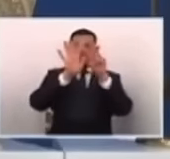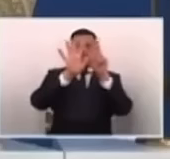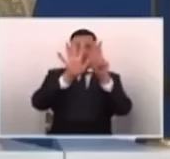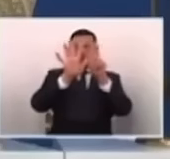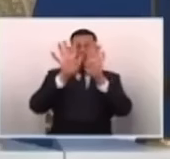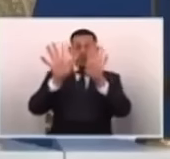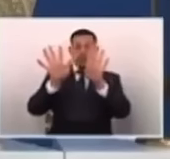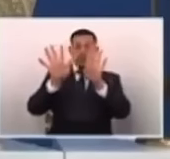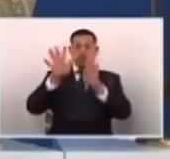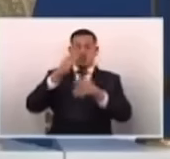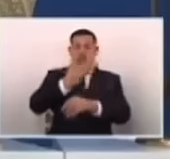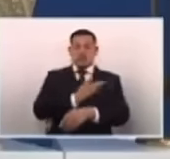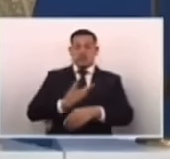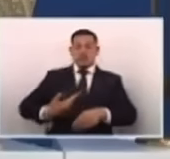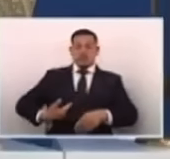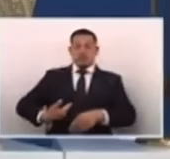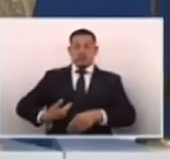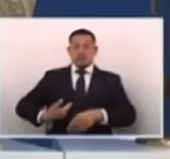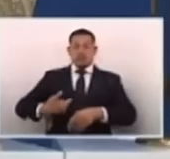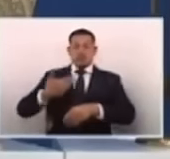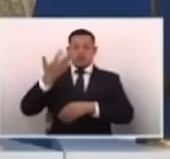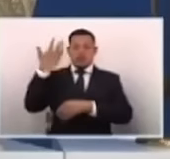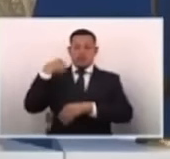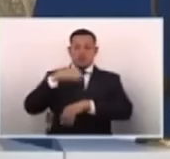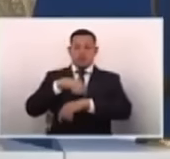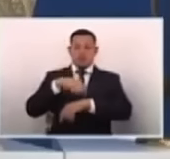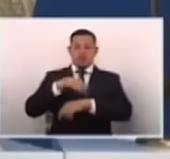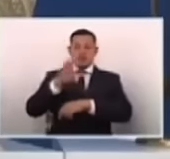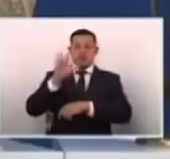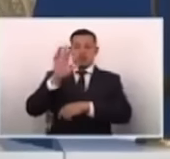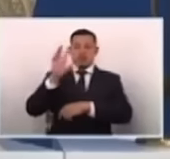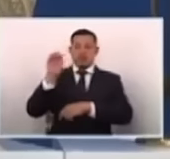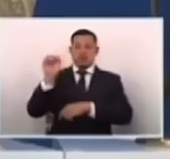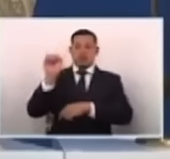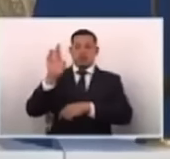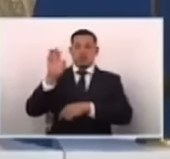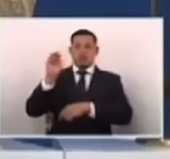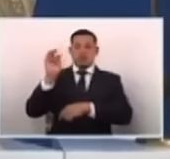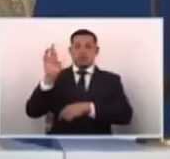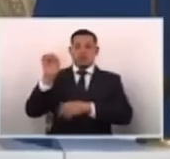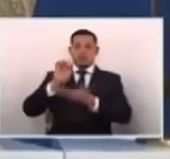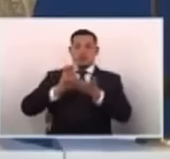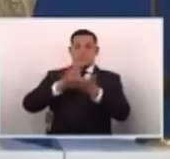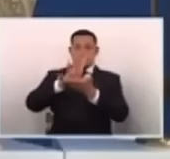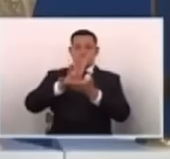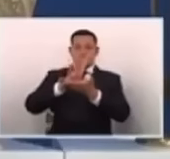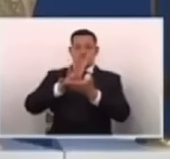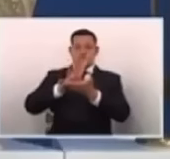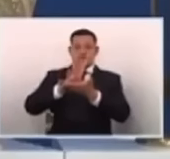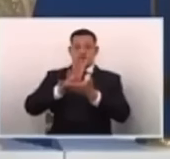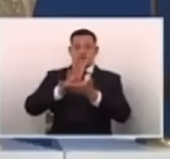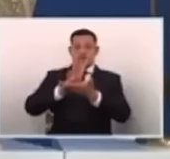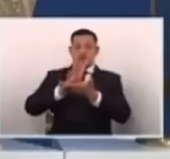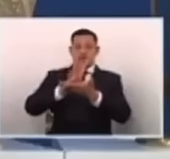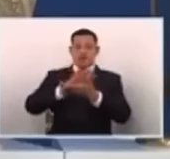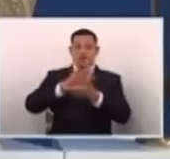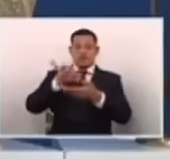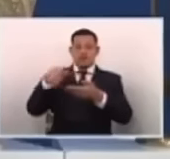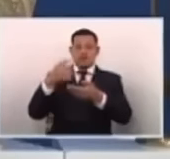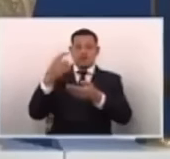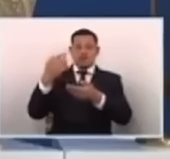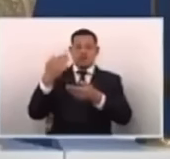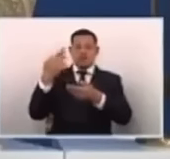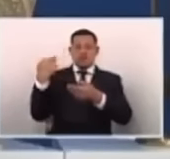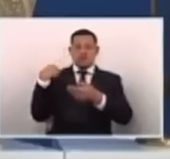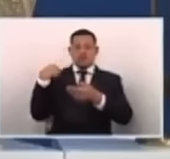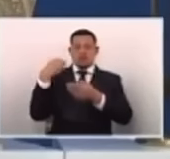1979, el presidente que estaba en ese momento, Carlos Humberto Romero, fue derrocado y sustituido por una Junta